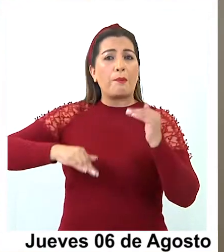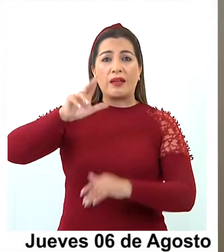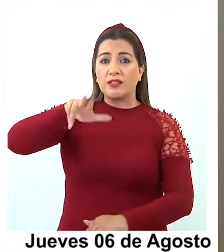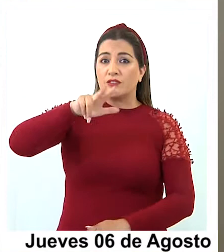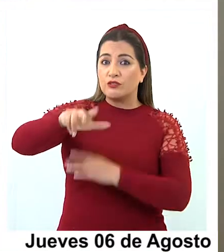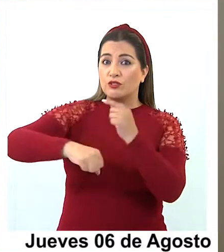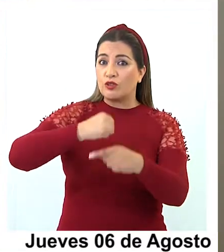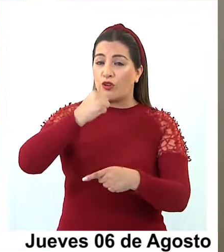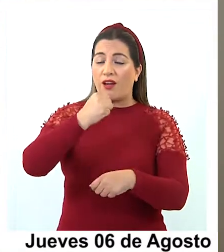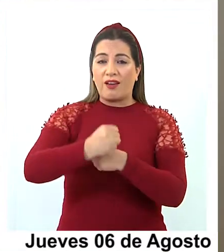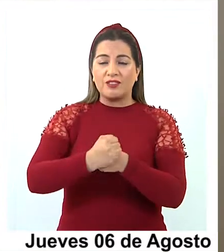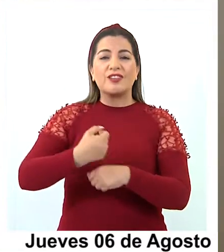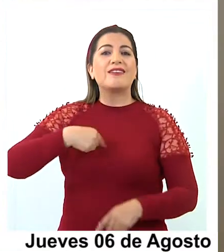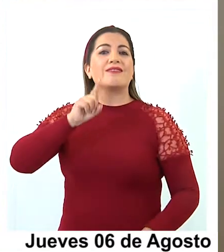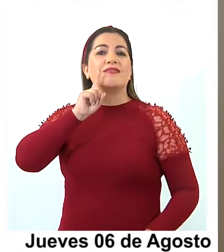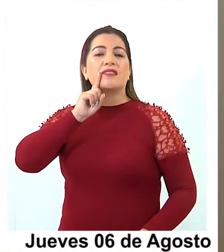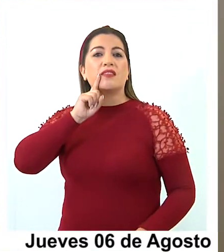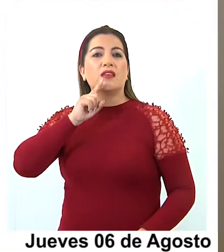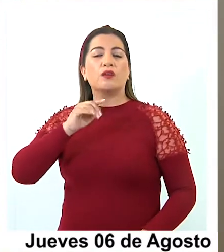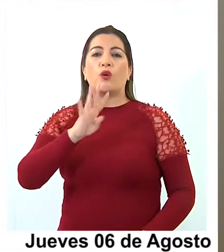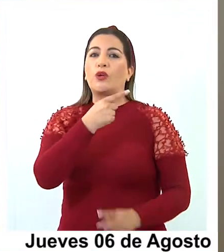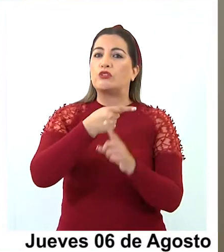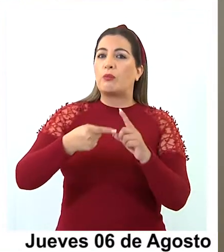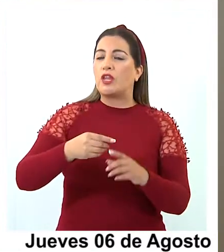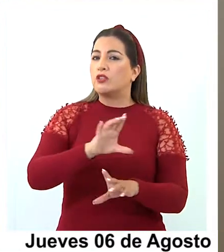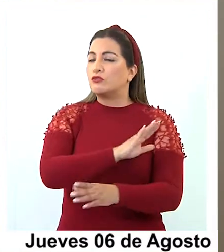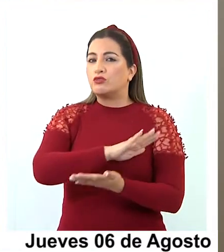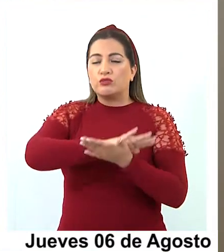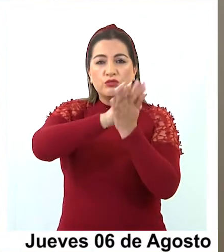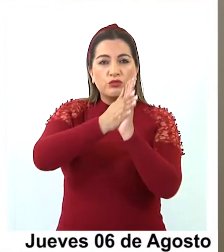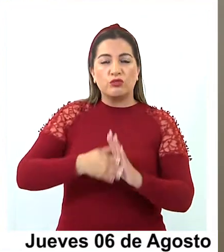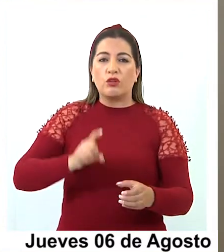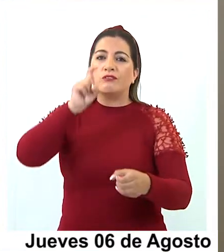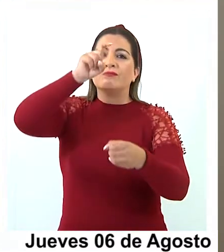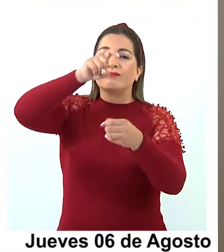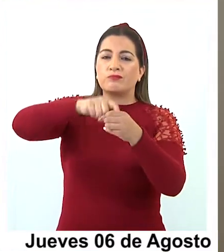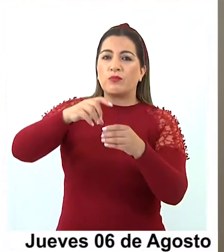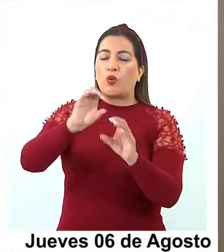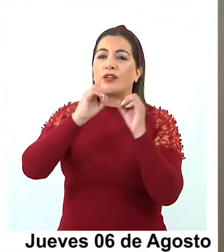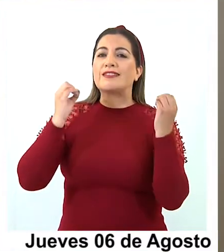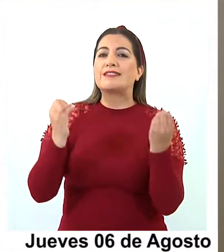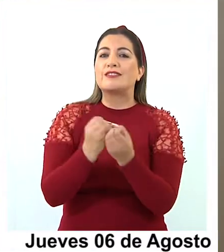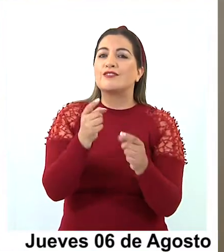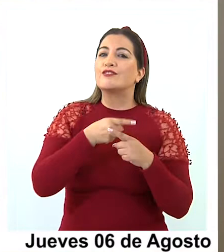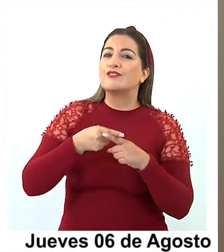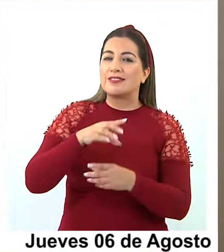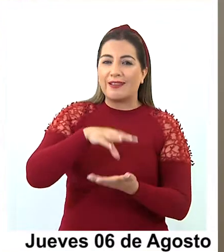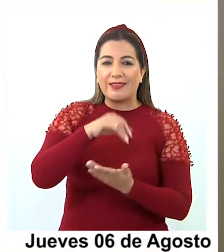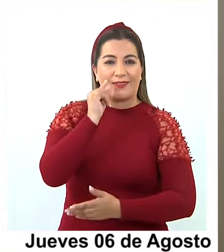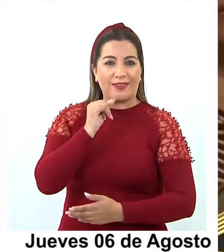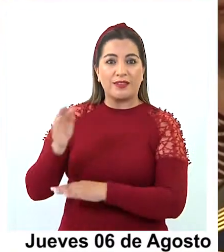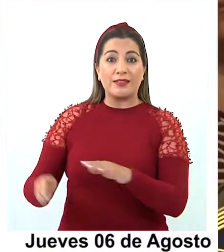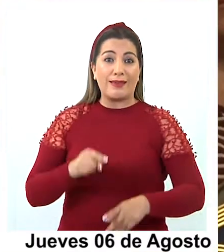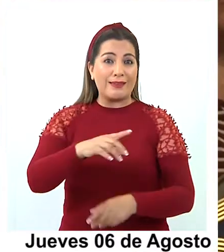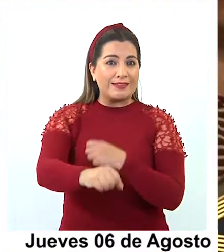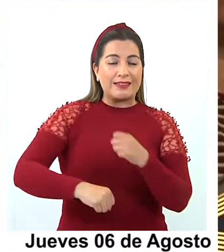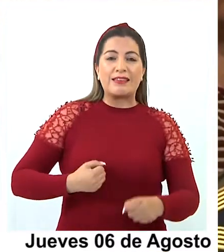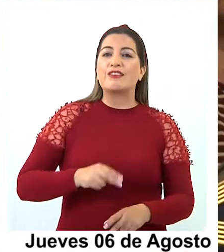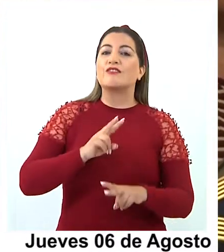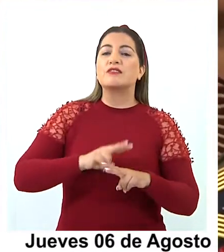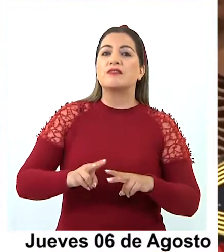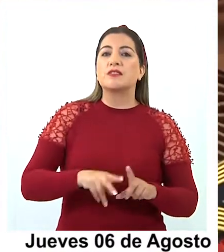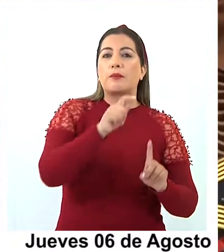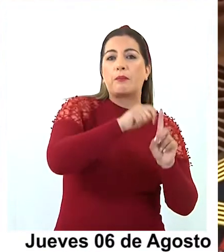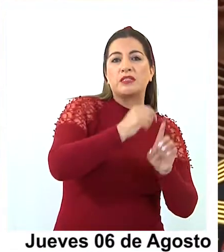ser mujer mayor de 18 años que cuente con su enseñanza media completa y que pertenezca a alguna organización social de la región. Este año